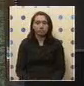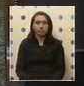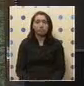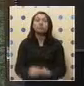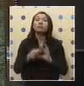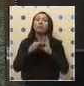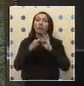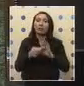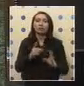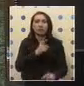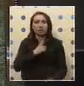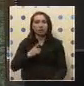Gracias, diputado Boric.